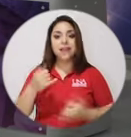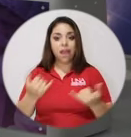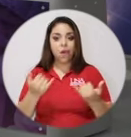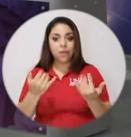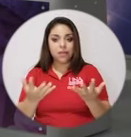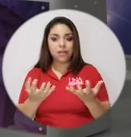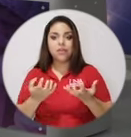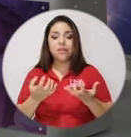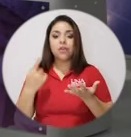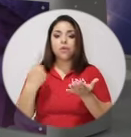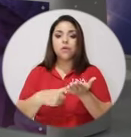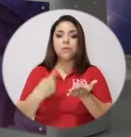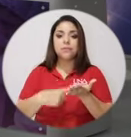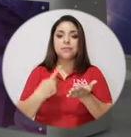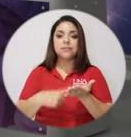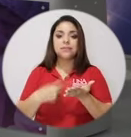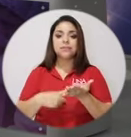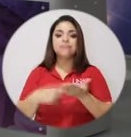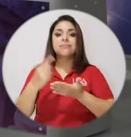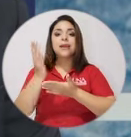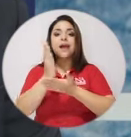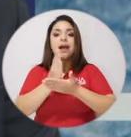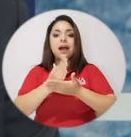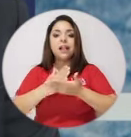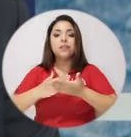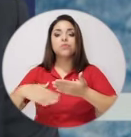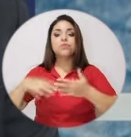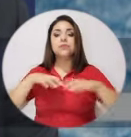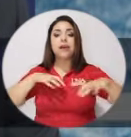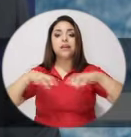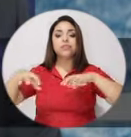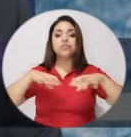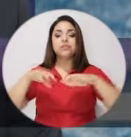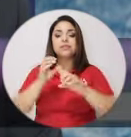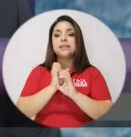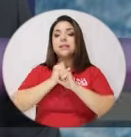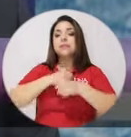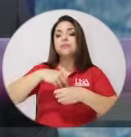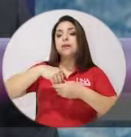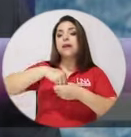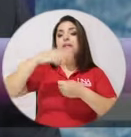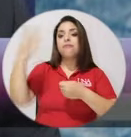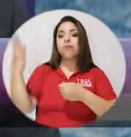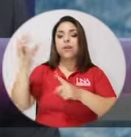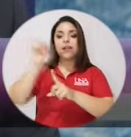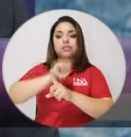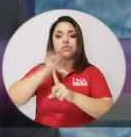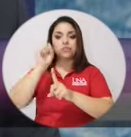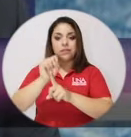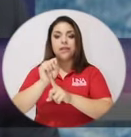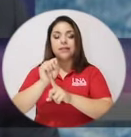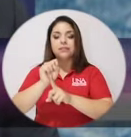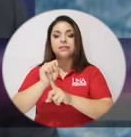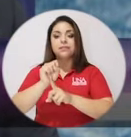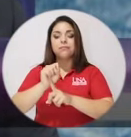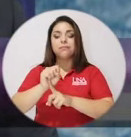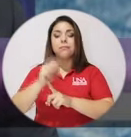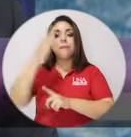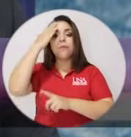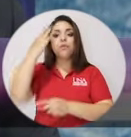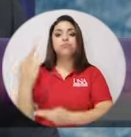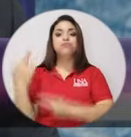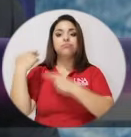también comentarles algunas acciones que hemos hecho hacia afuera de la sociedad como corresponde a una universidad